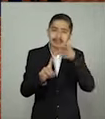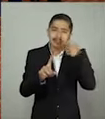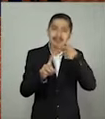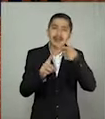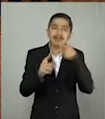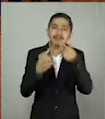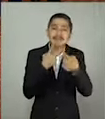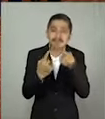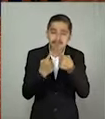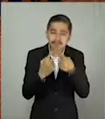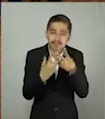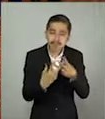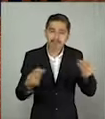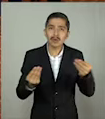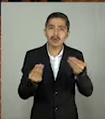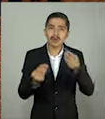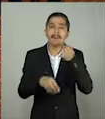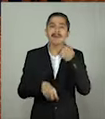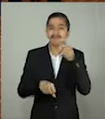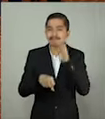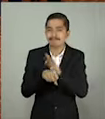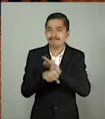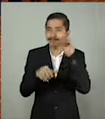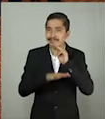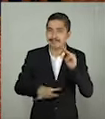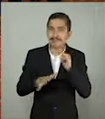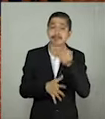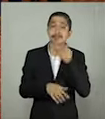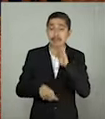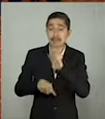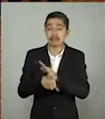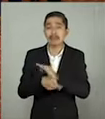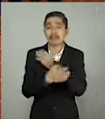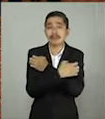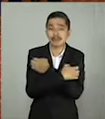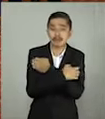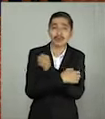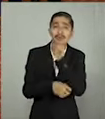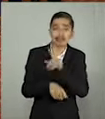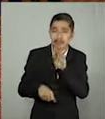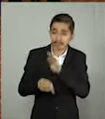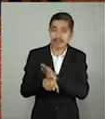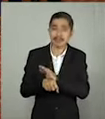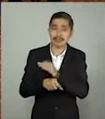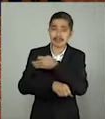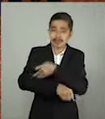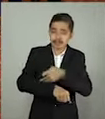por el bien de Michoacán, por el bien de la educación, por el bien de las familias